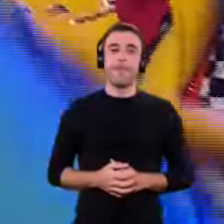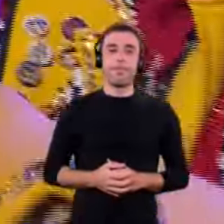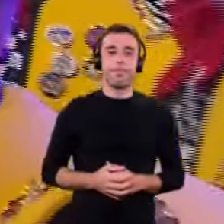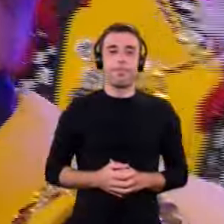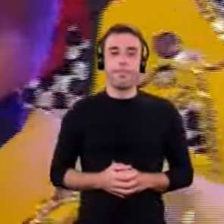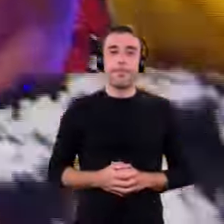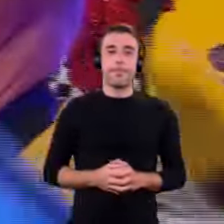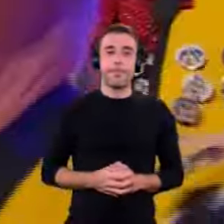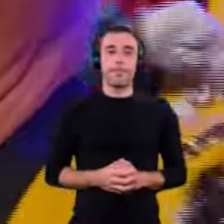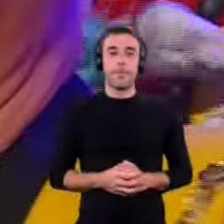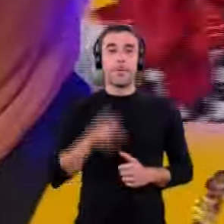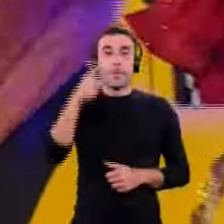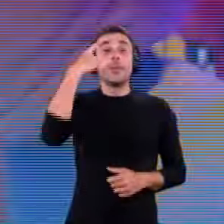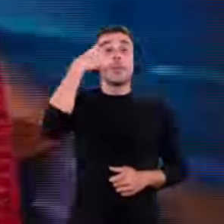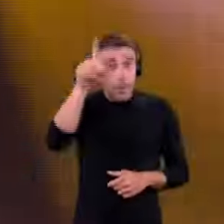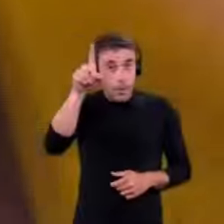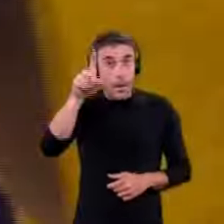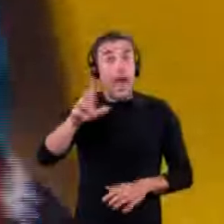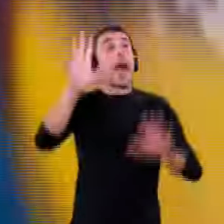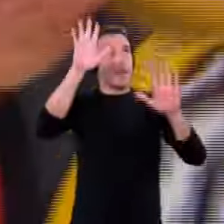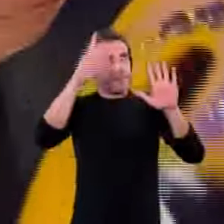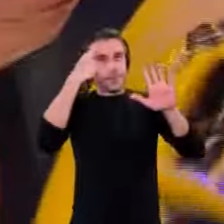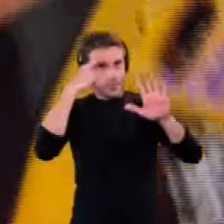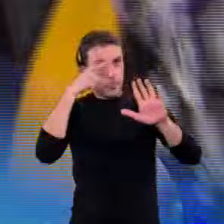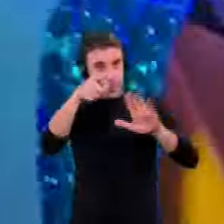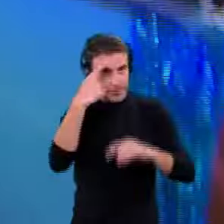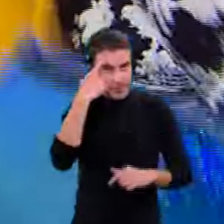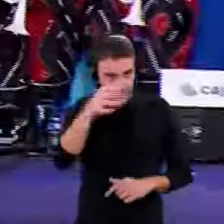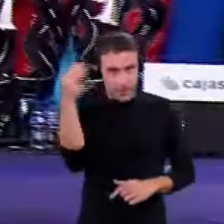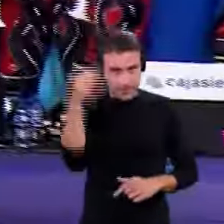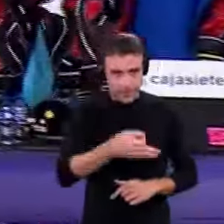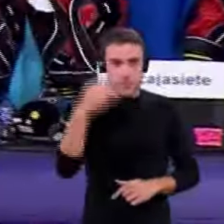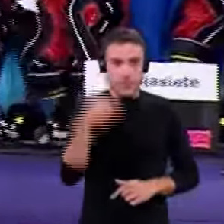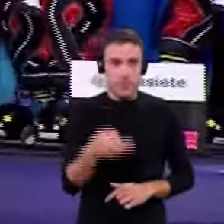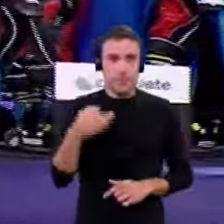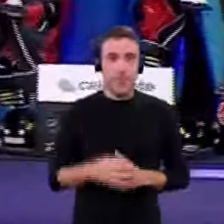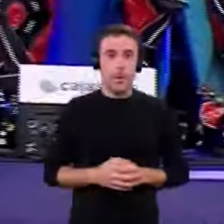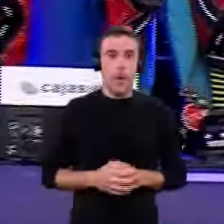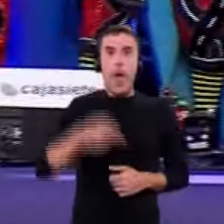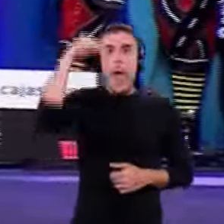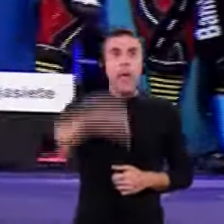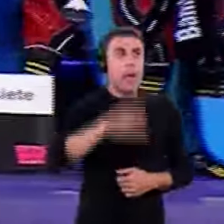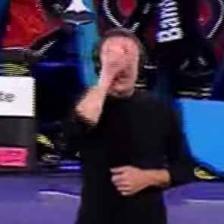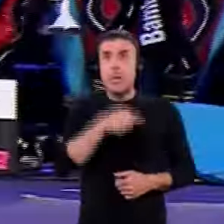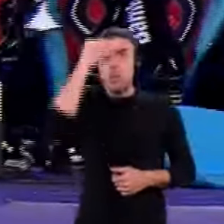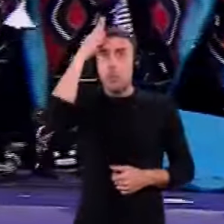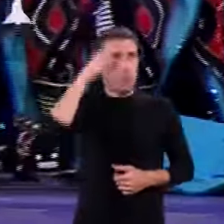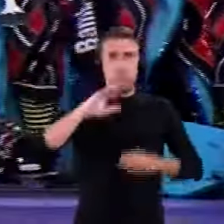Hay que ser usted. Por cierto, aquí no hay